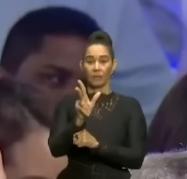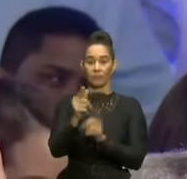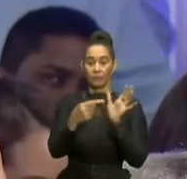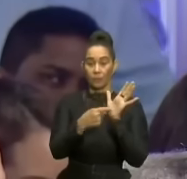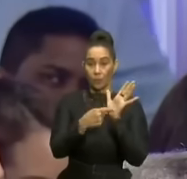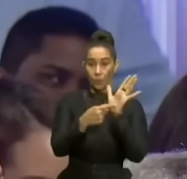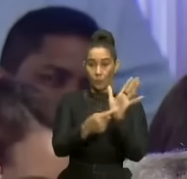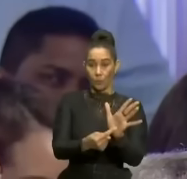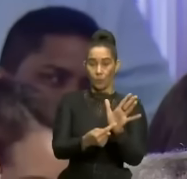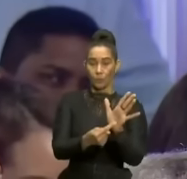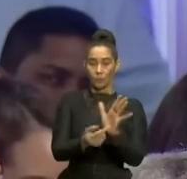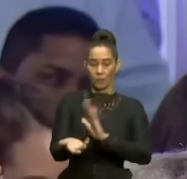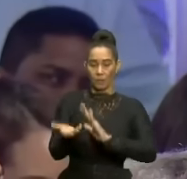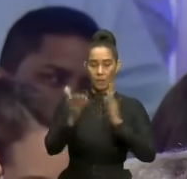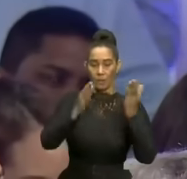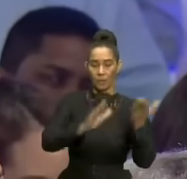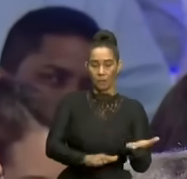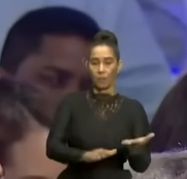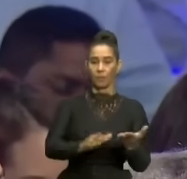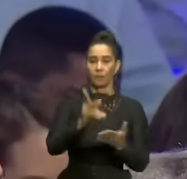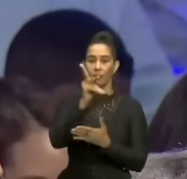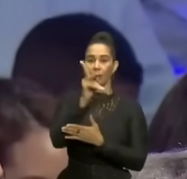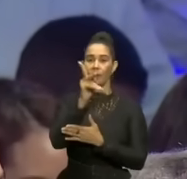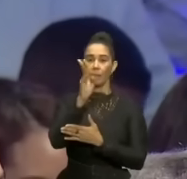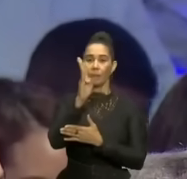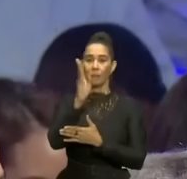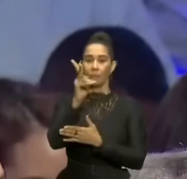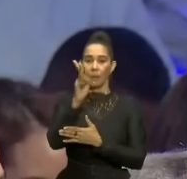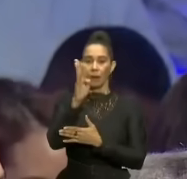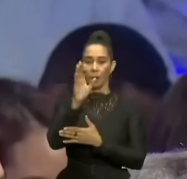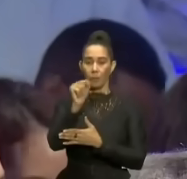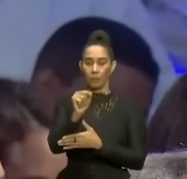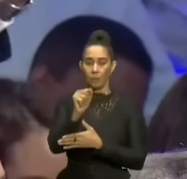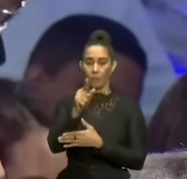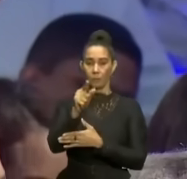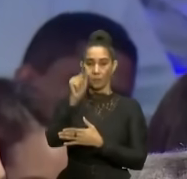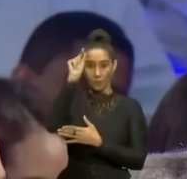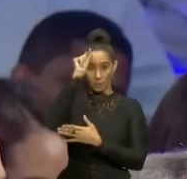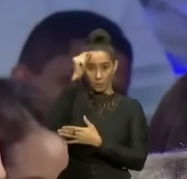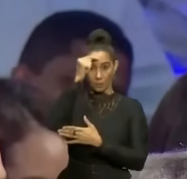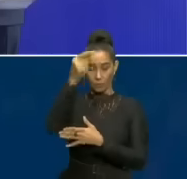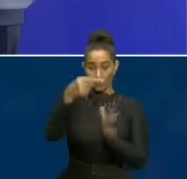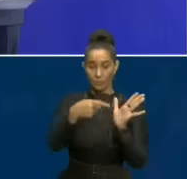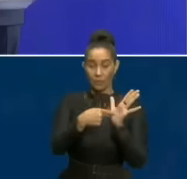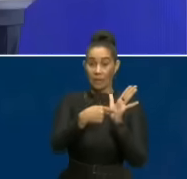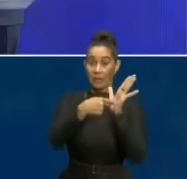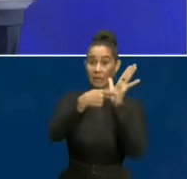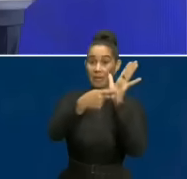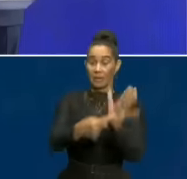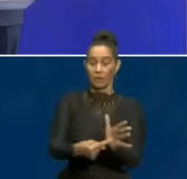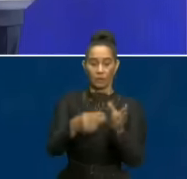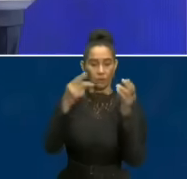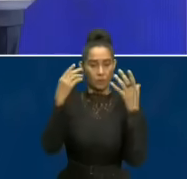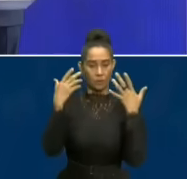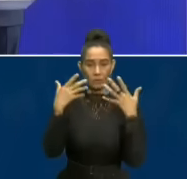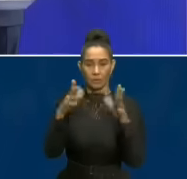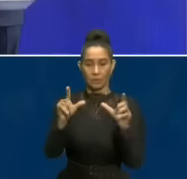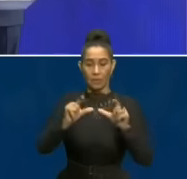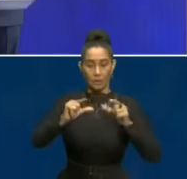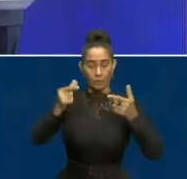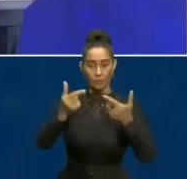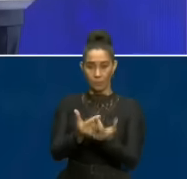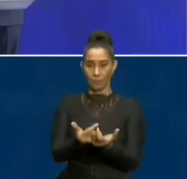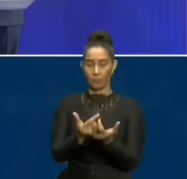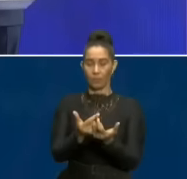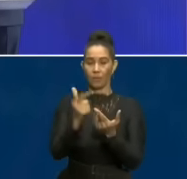dio a conocer la muerte de Pablo Escobar y el Estado reconoció de una u otra manera el